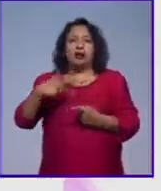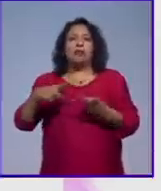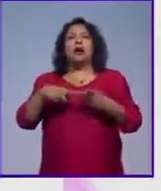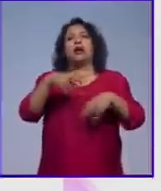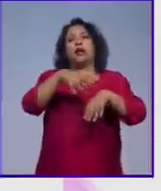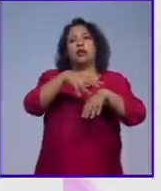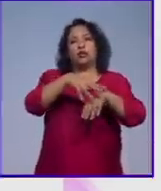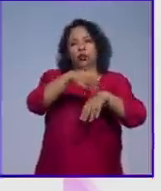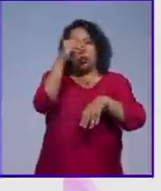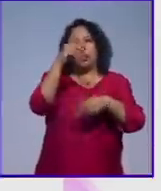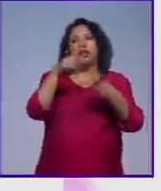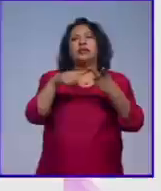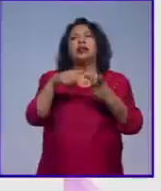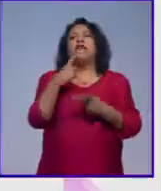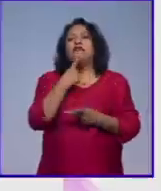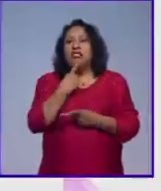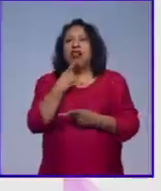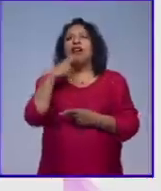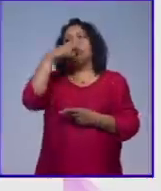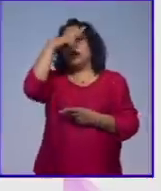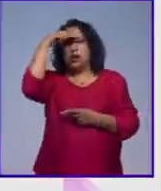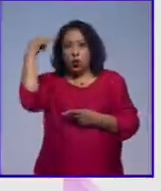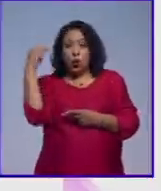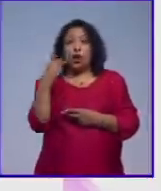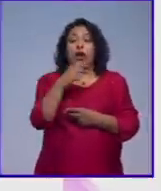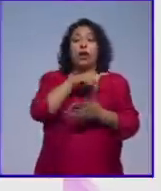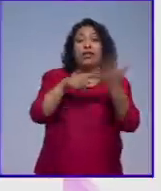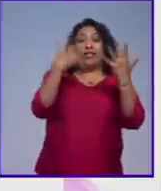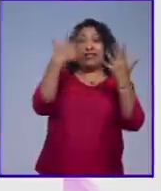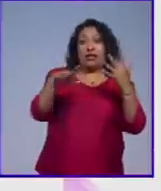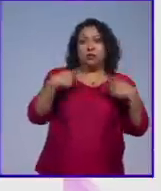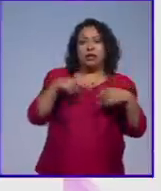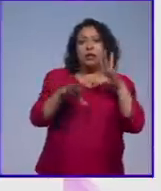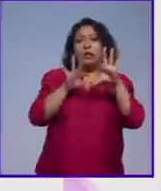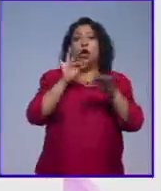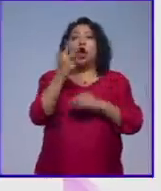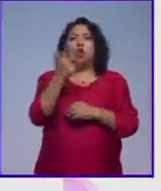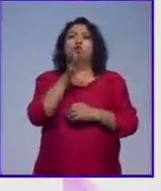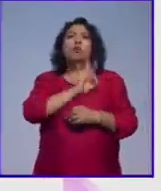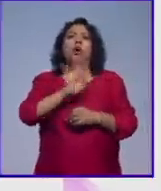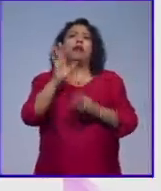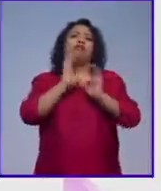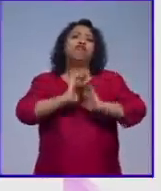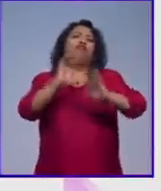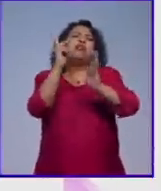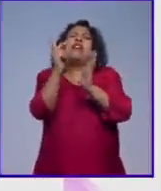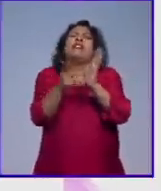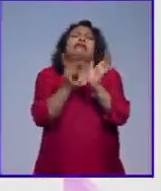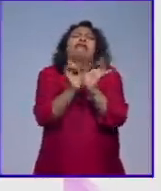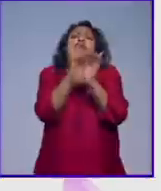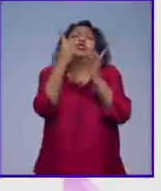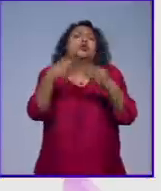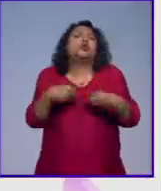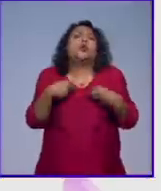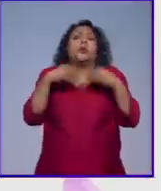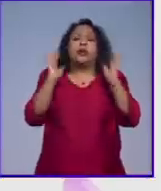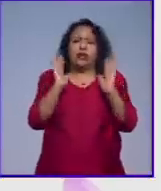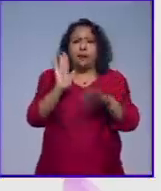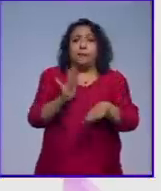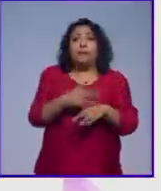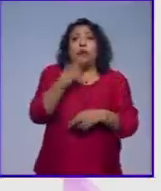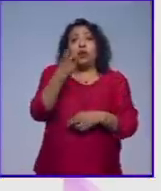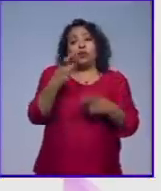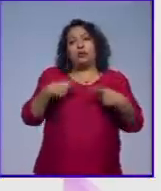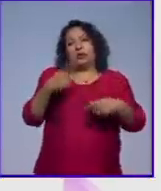Finlandia, en Noruega, en donde 8 de cada 10 personas han pasado por algún coro en algún momento de su vida. Por eso es